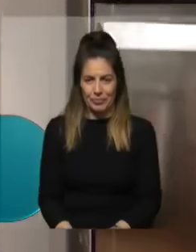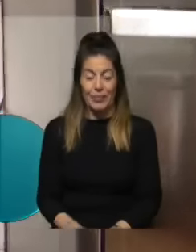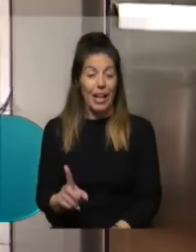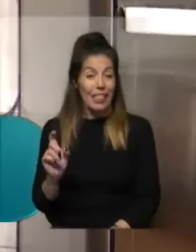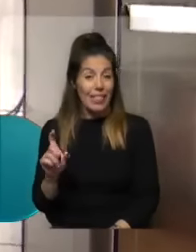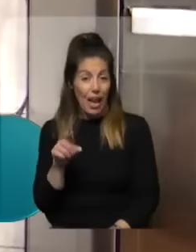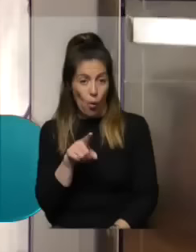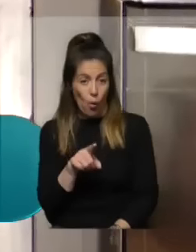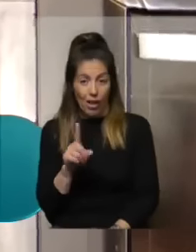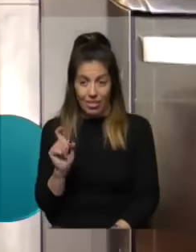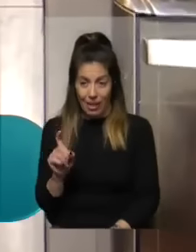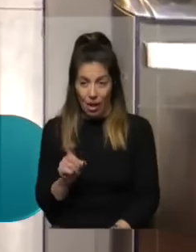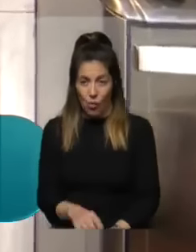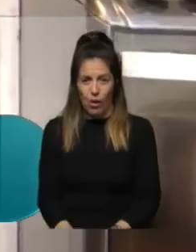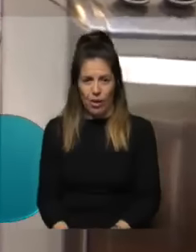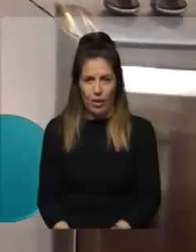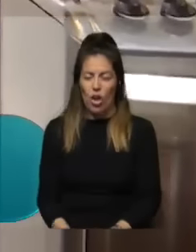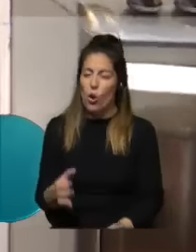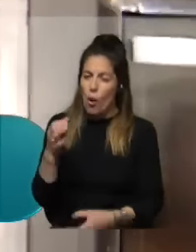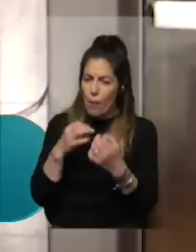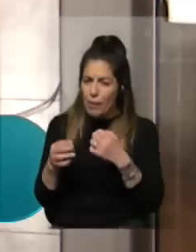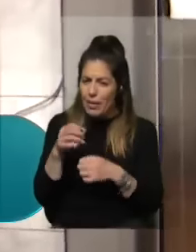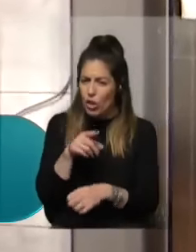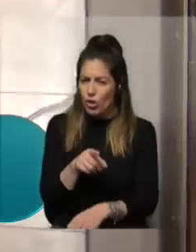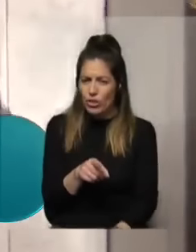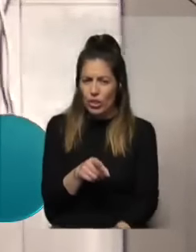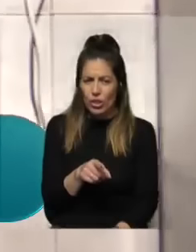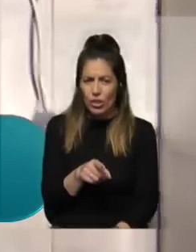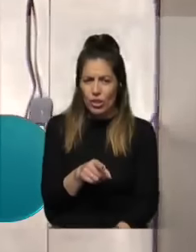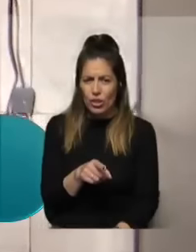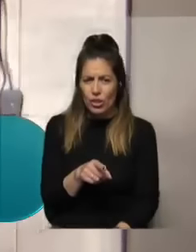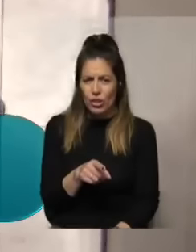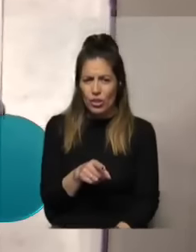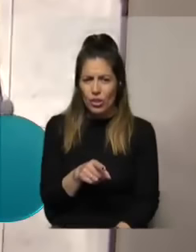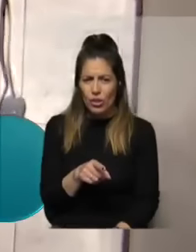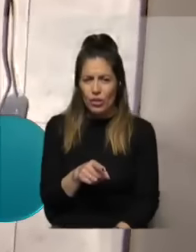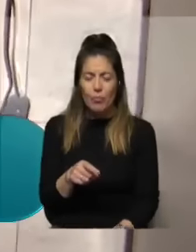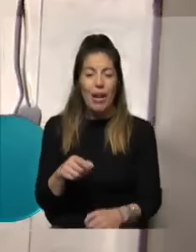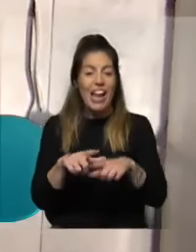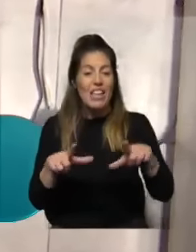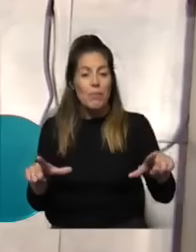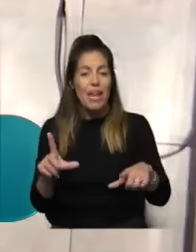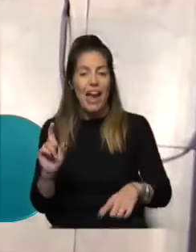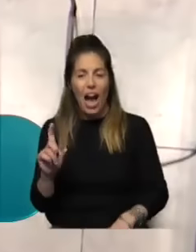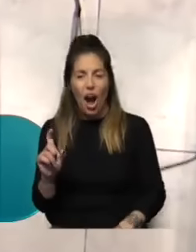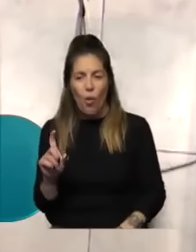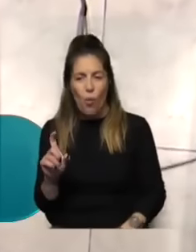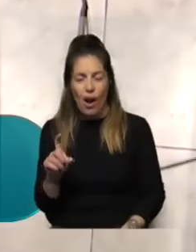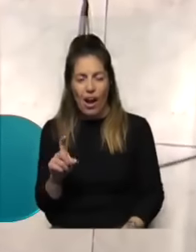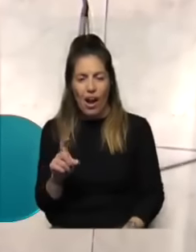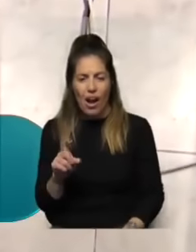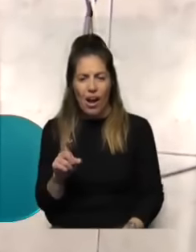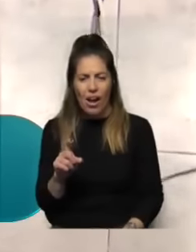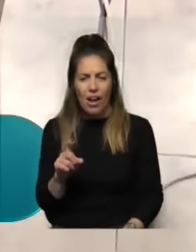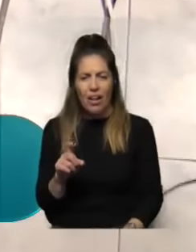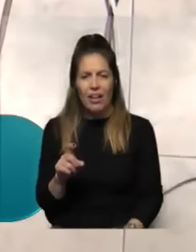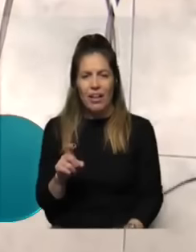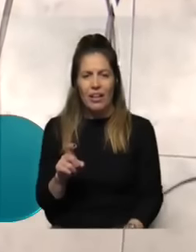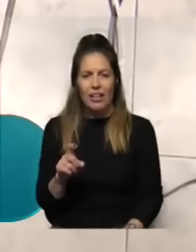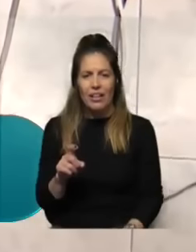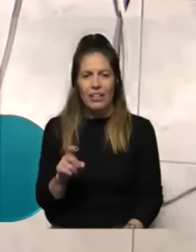Es de... ¿Cómo me explicó usted, vecino? Es un filtro Joao no sé cuánto, que es un filtro